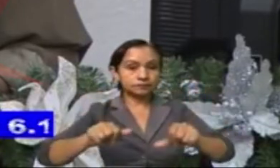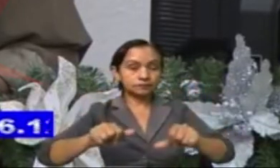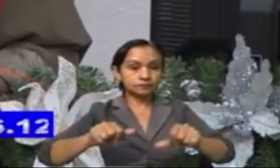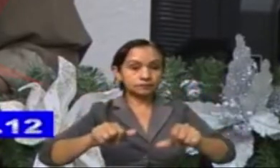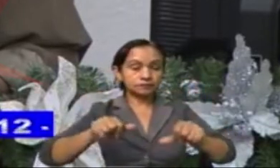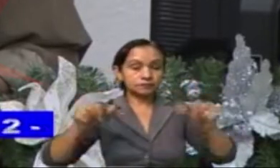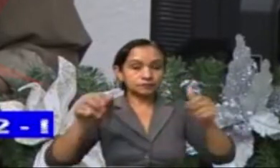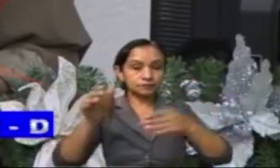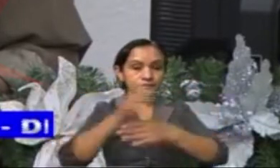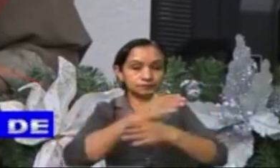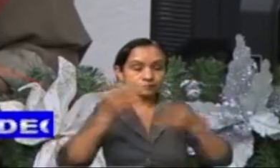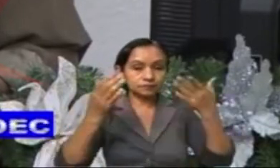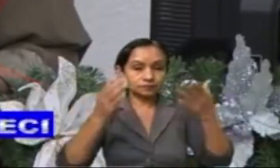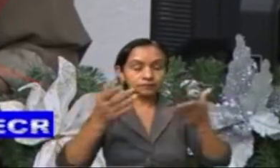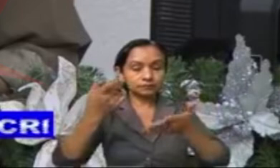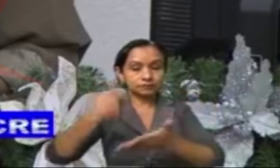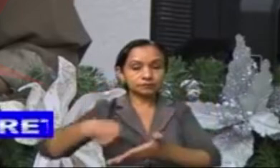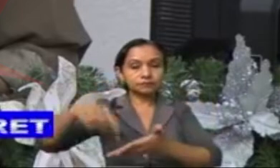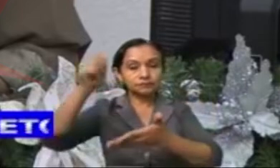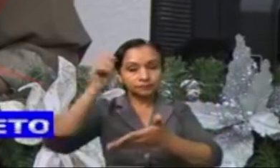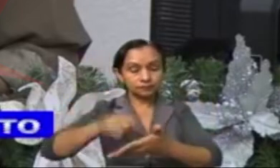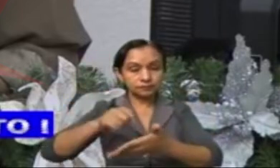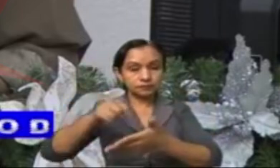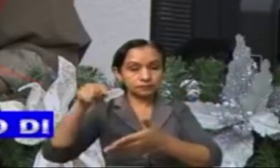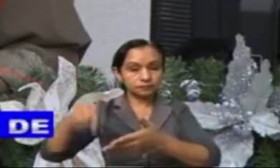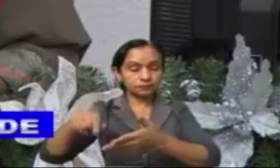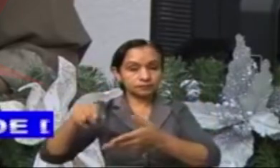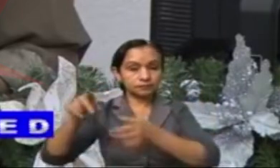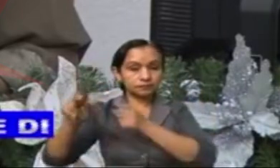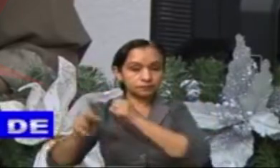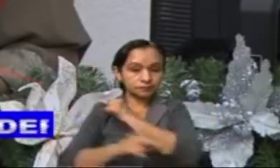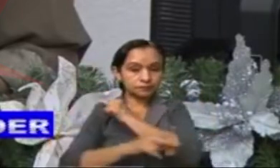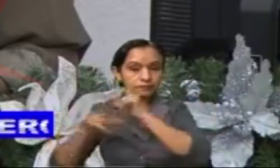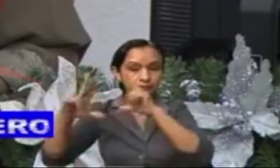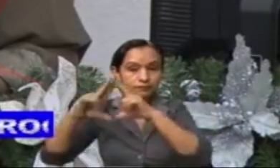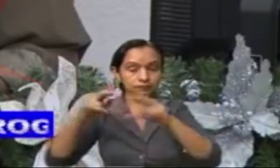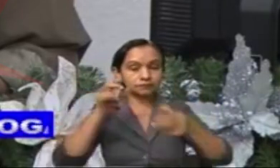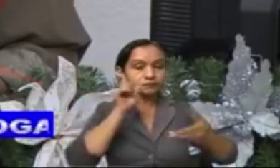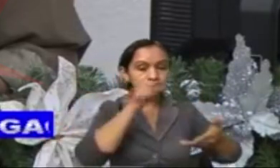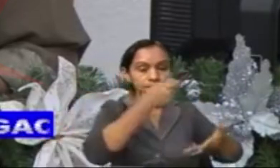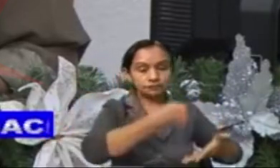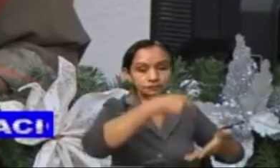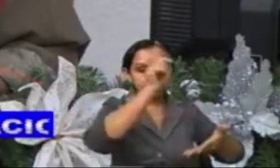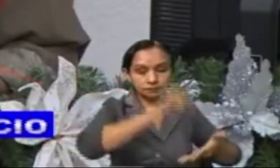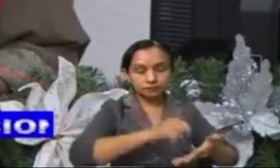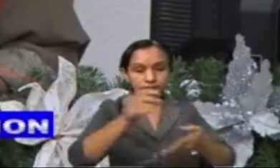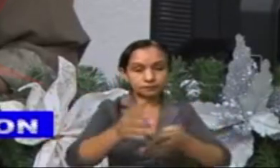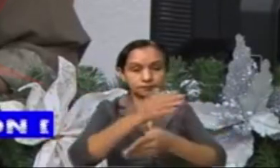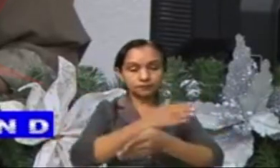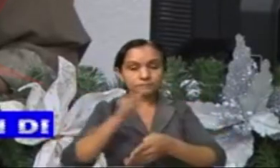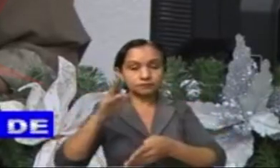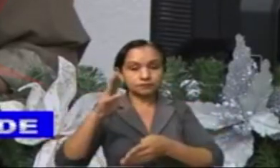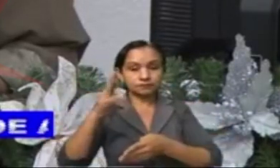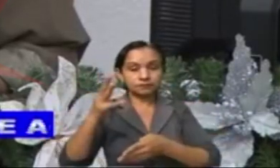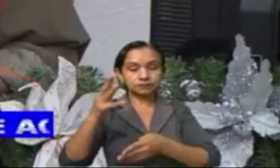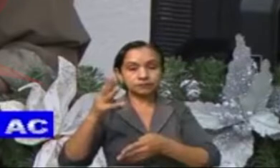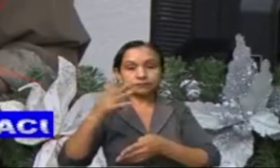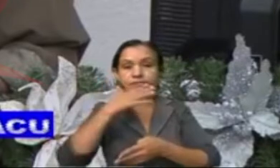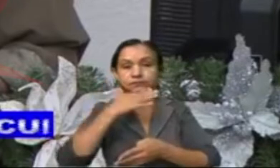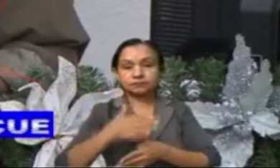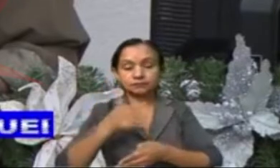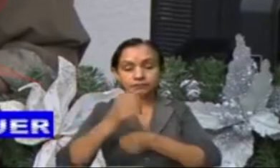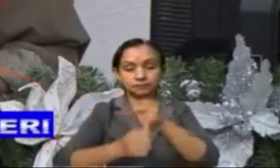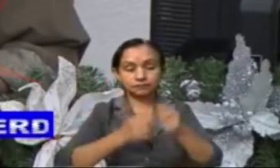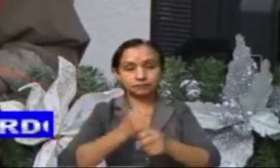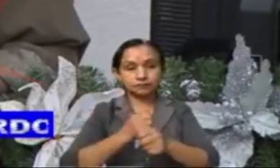e instrumentos suscritos entre el Estado de Nicaragua y Taiwán antes del 9 de diciembre del